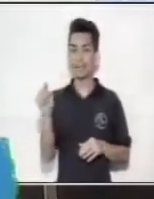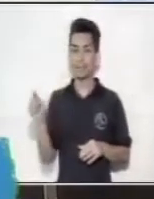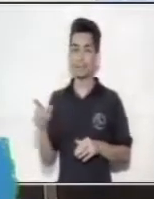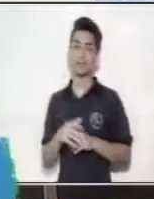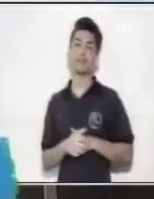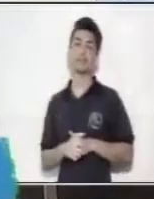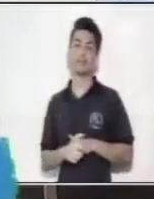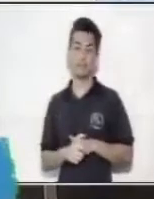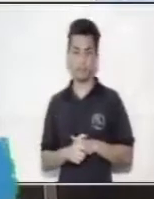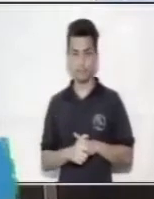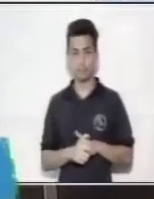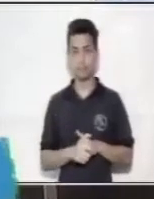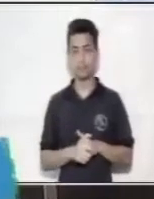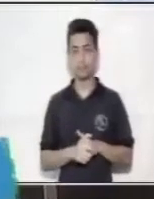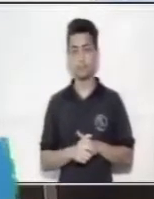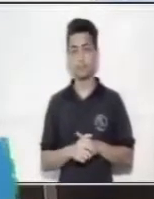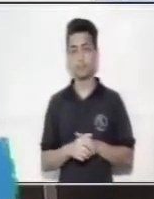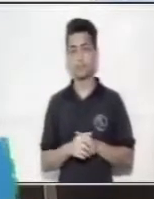y ellas.